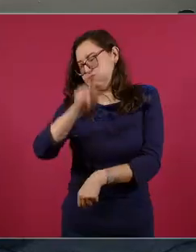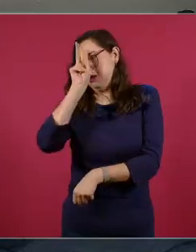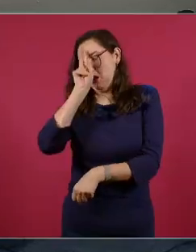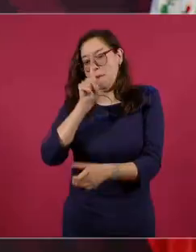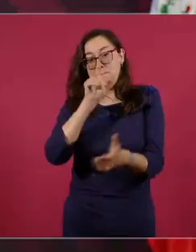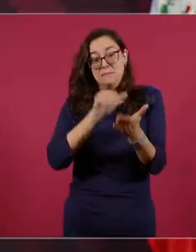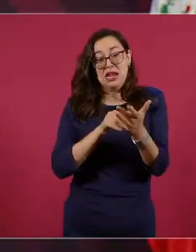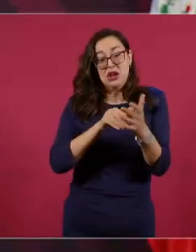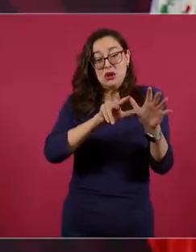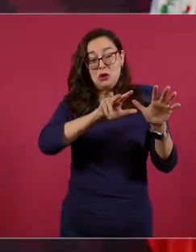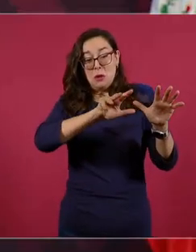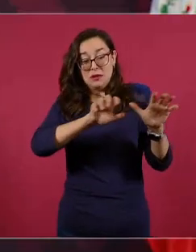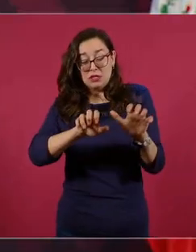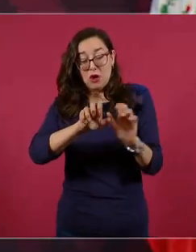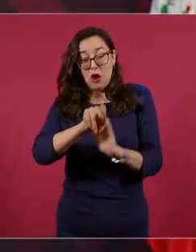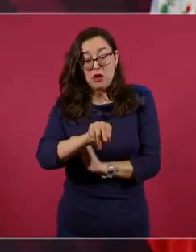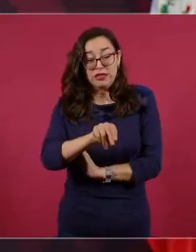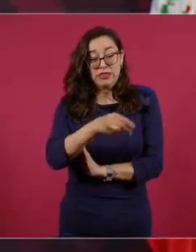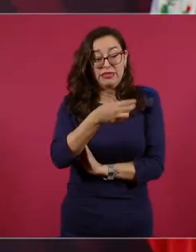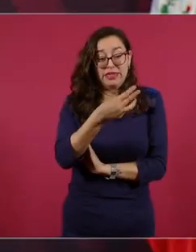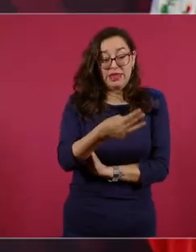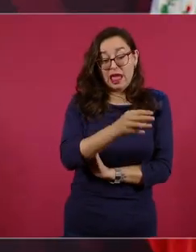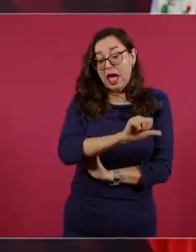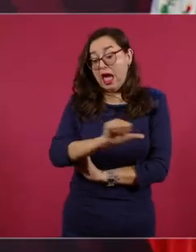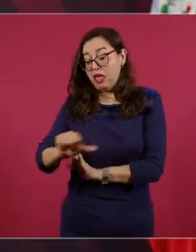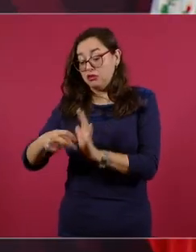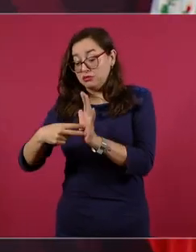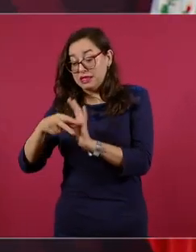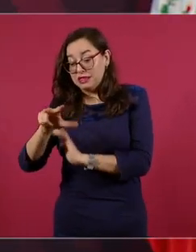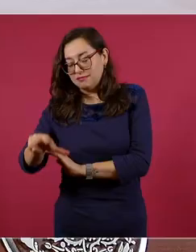1983 al